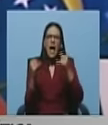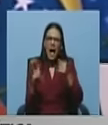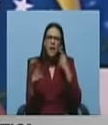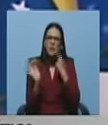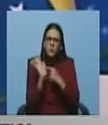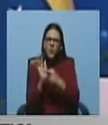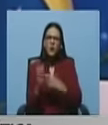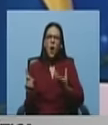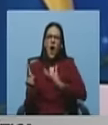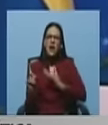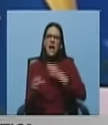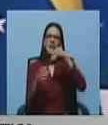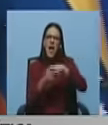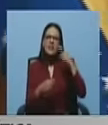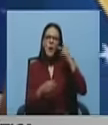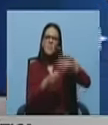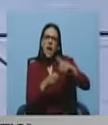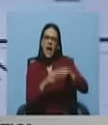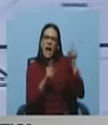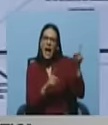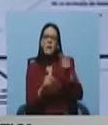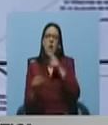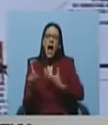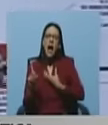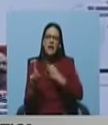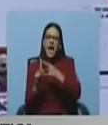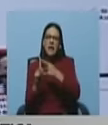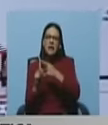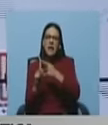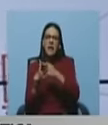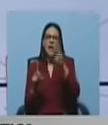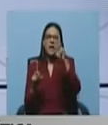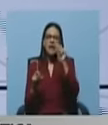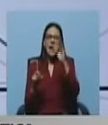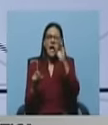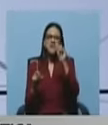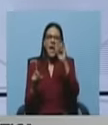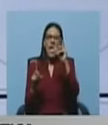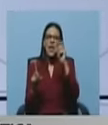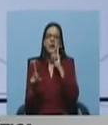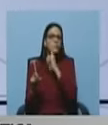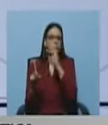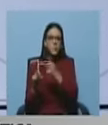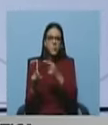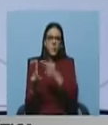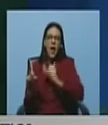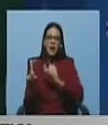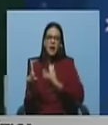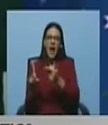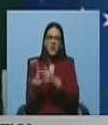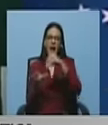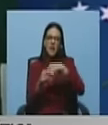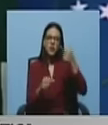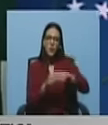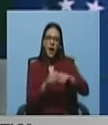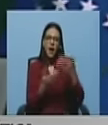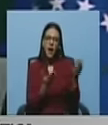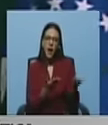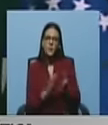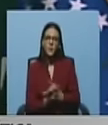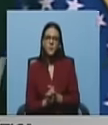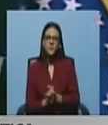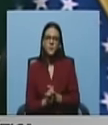en la alcaldía de Maracaibo, donde es alcalde el señor Rafael Ramírez. Rafael Ramírez es